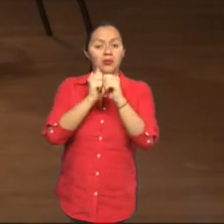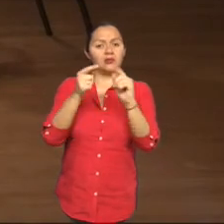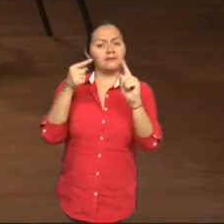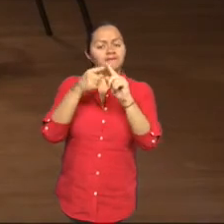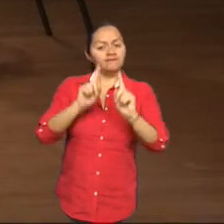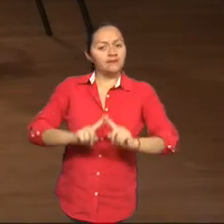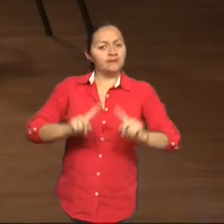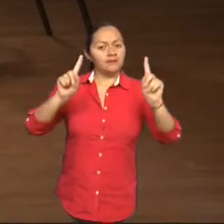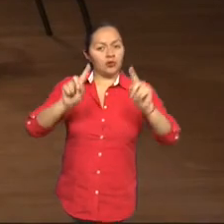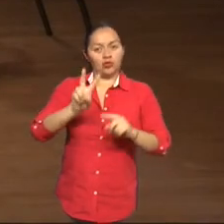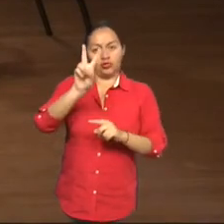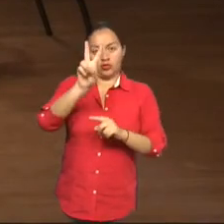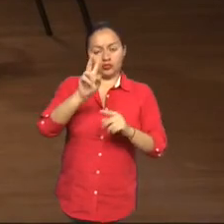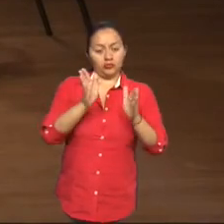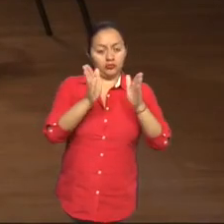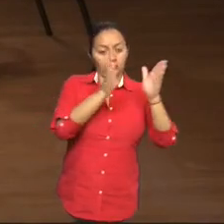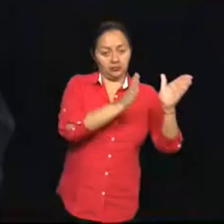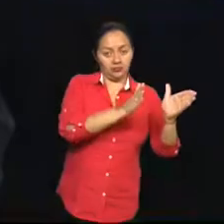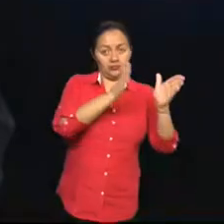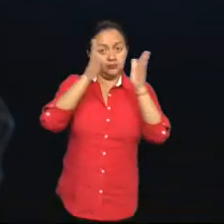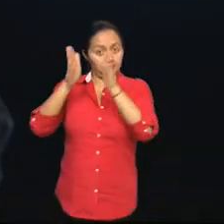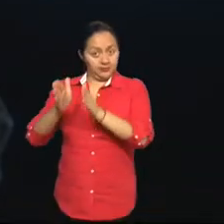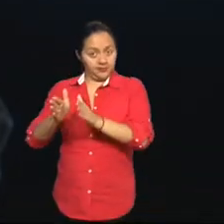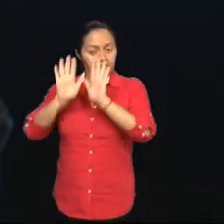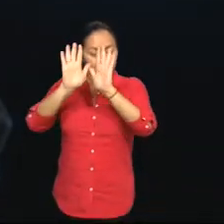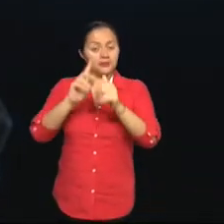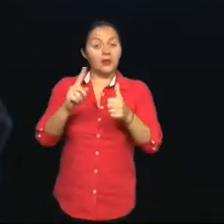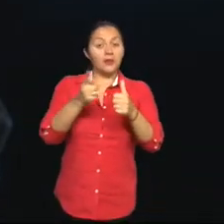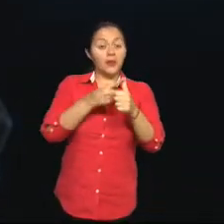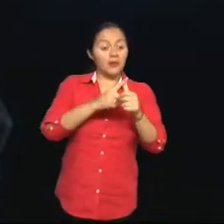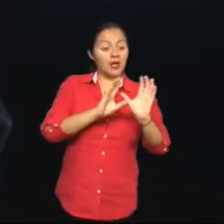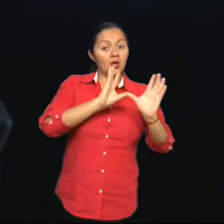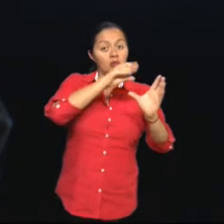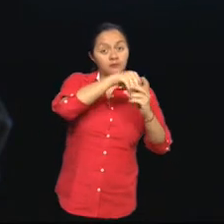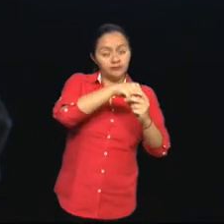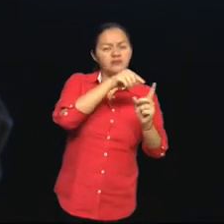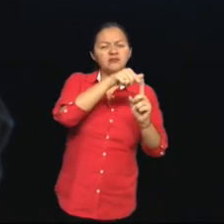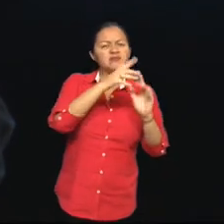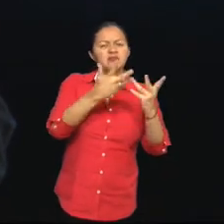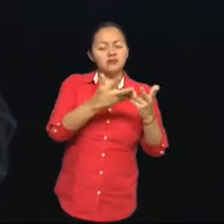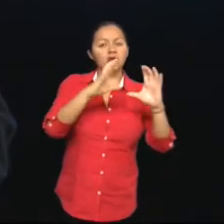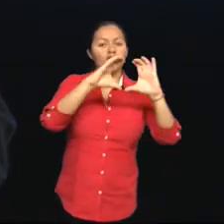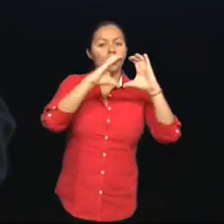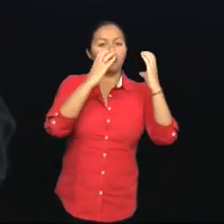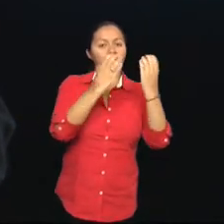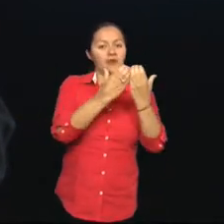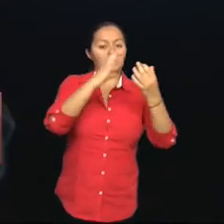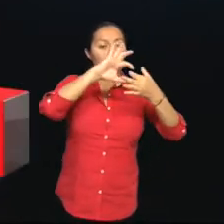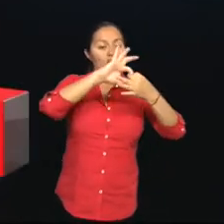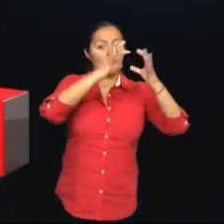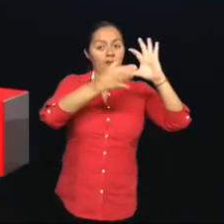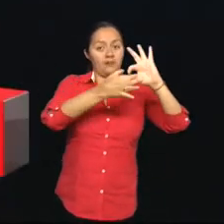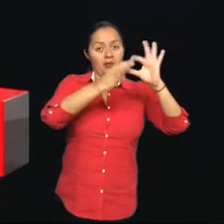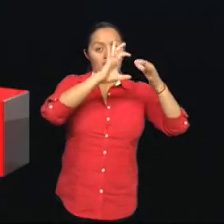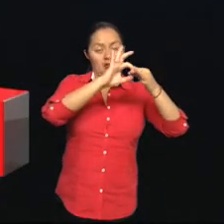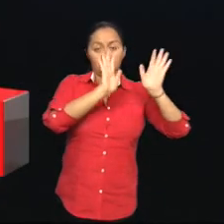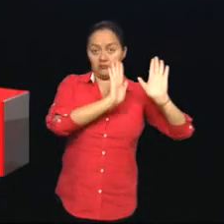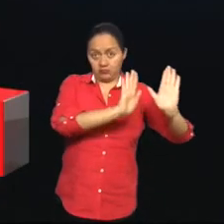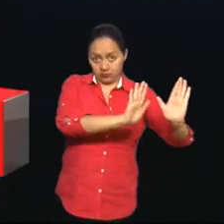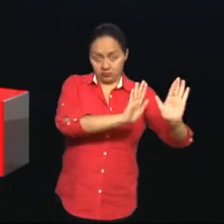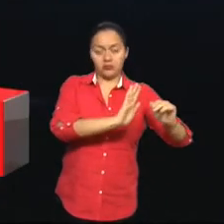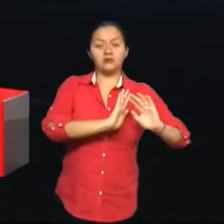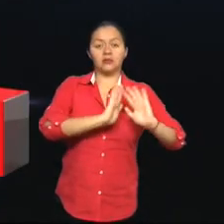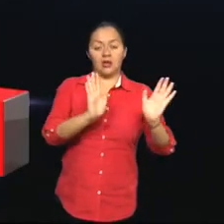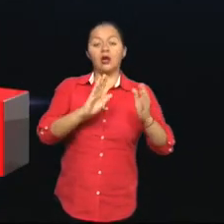diferenciar 2 cosas. Recordemos que siempre ha habido una circunstancia del Comité Olímpico Ecuatoriano. ¿Ustedes tienen que ver algo